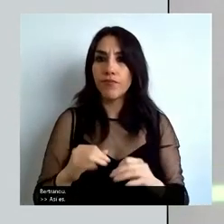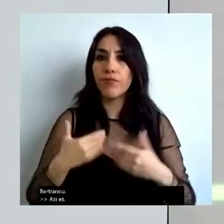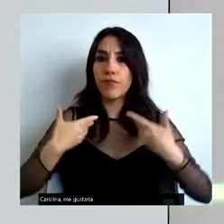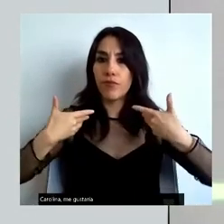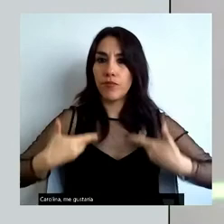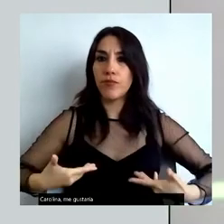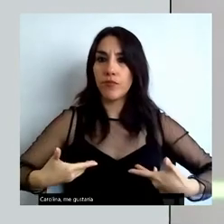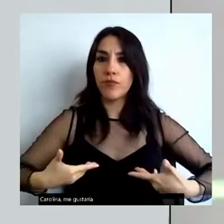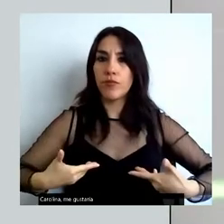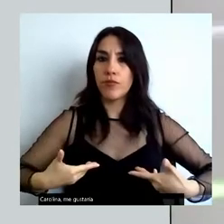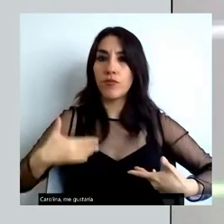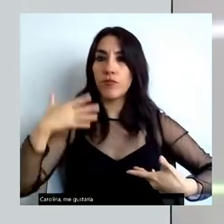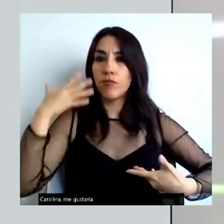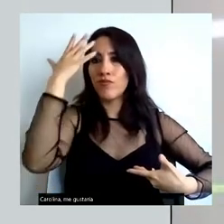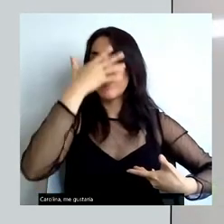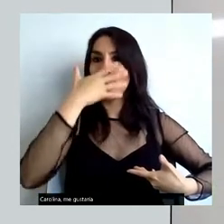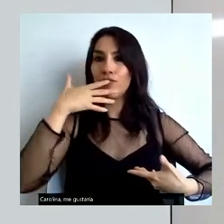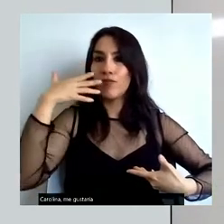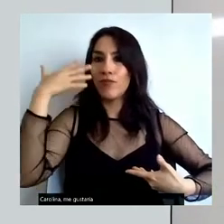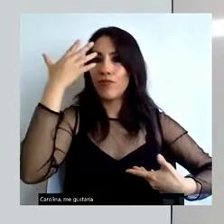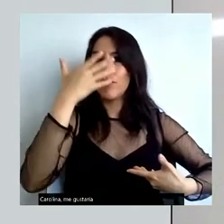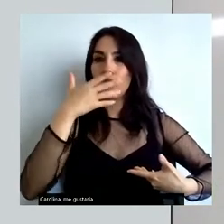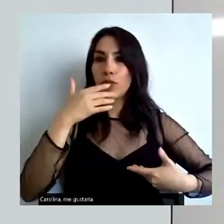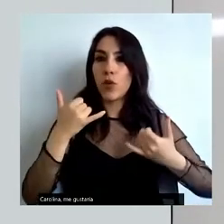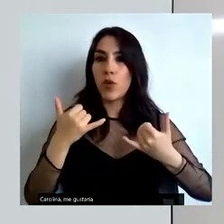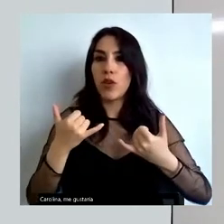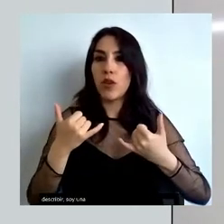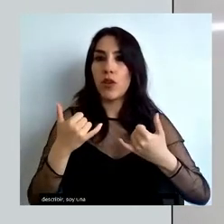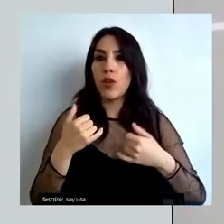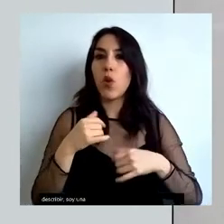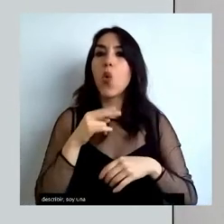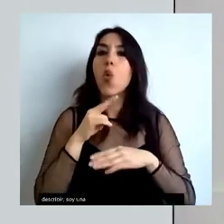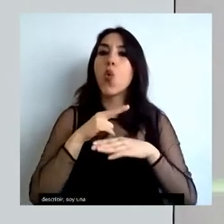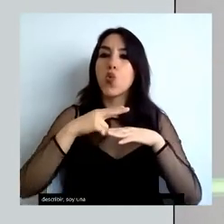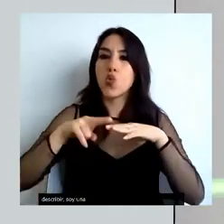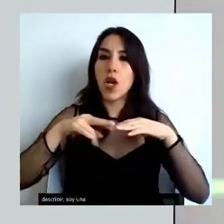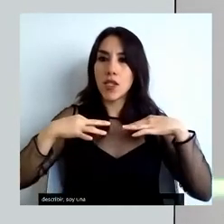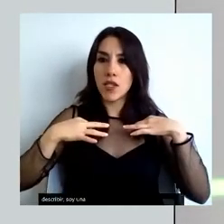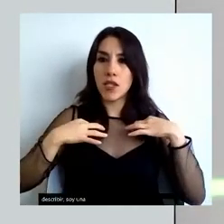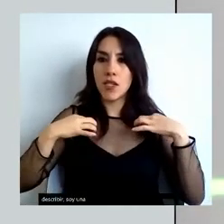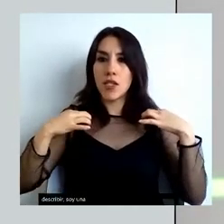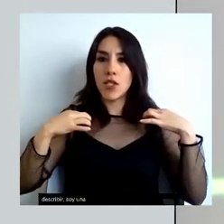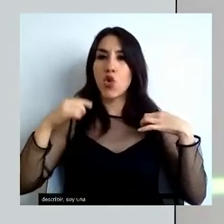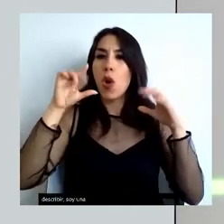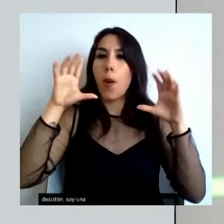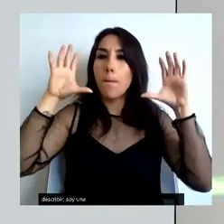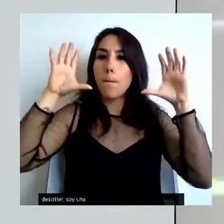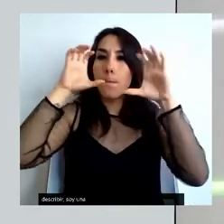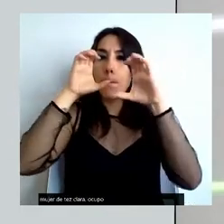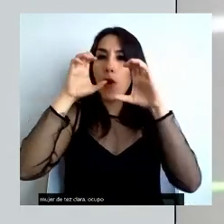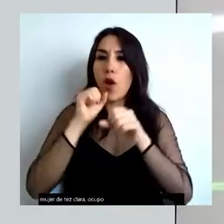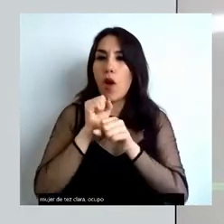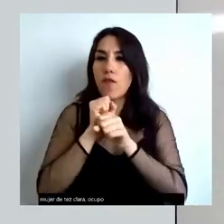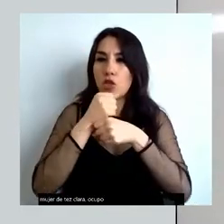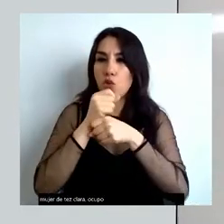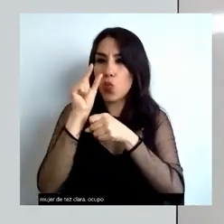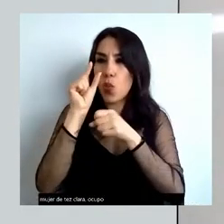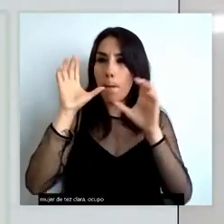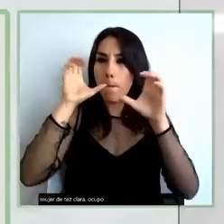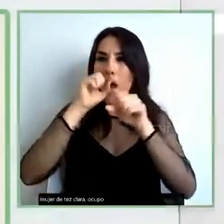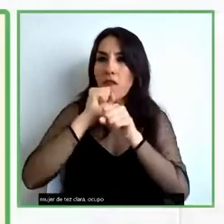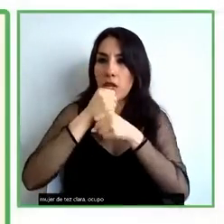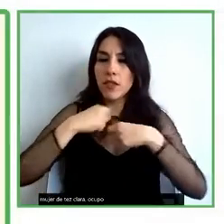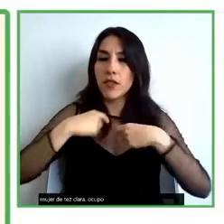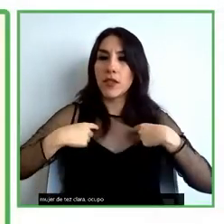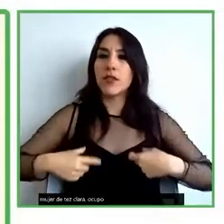ocupando un pantalón y una chaqueta de color café marrón y ocupo un pañuelo en el cuello.